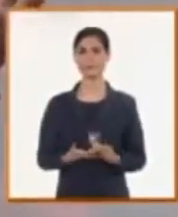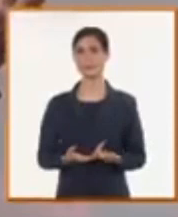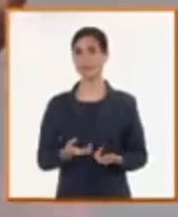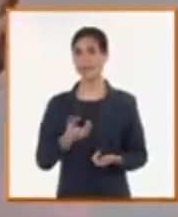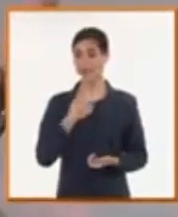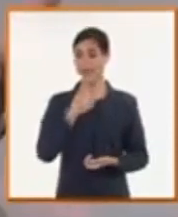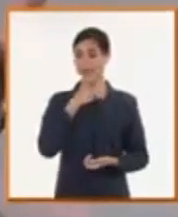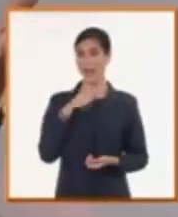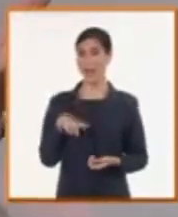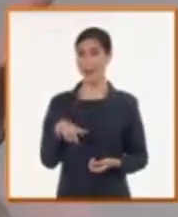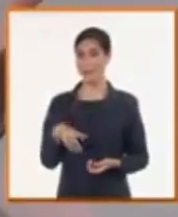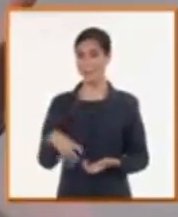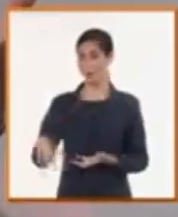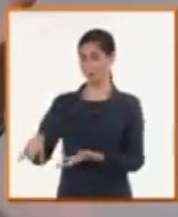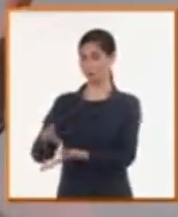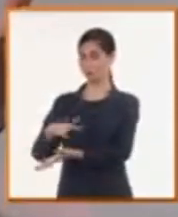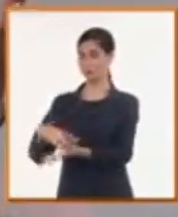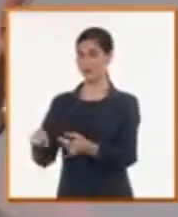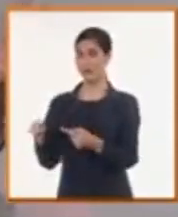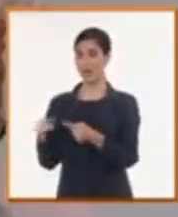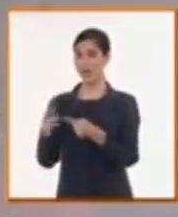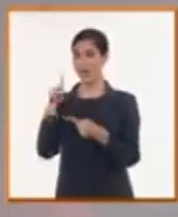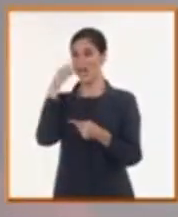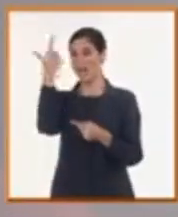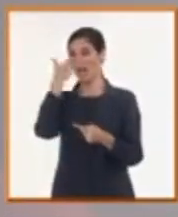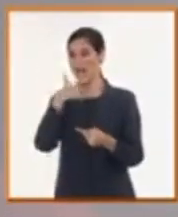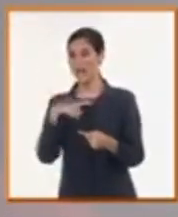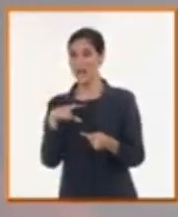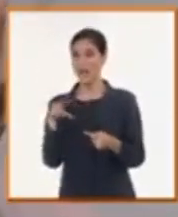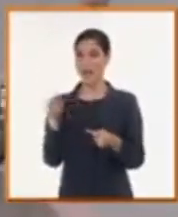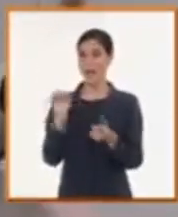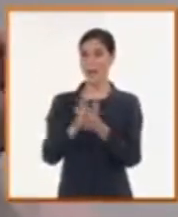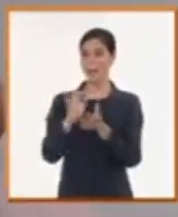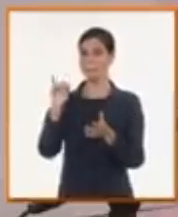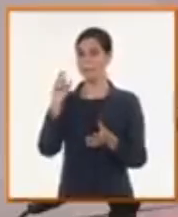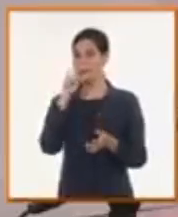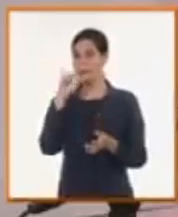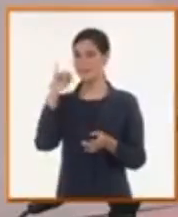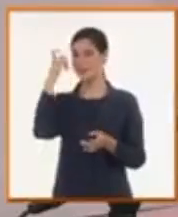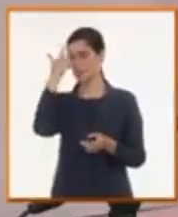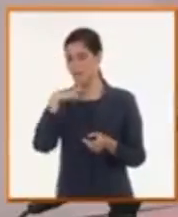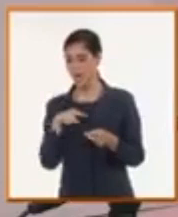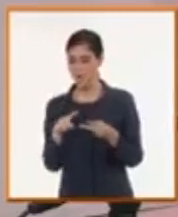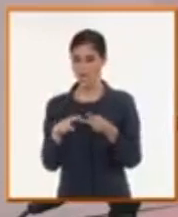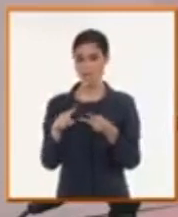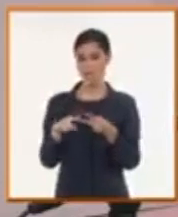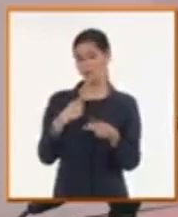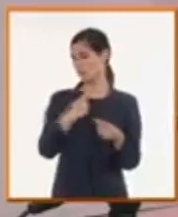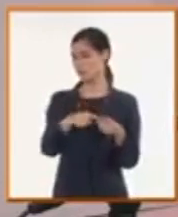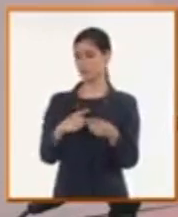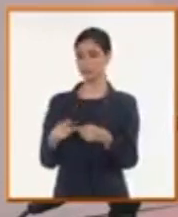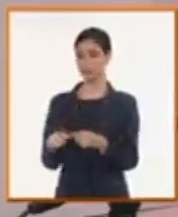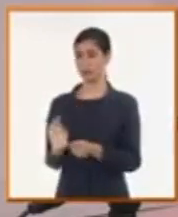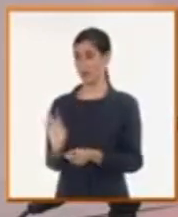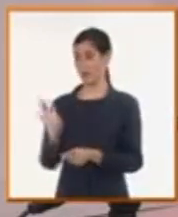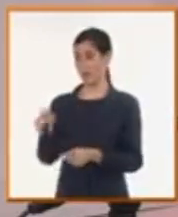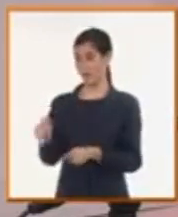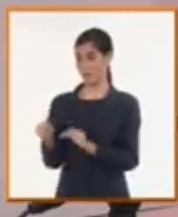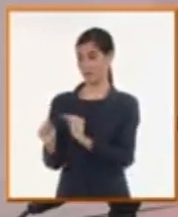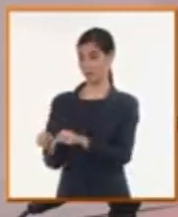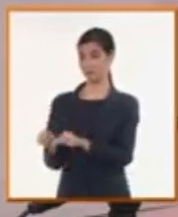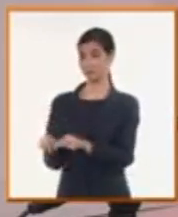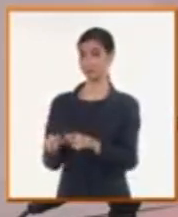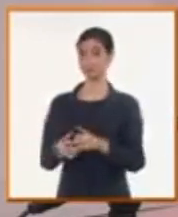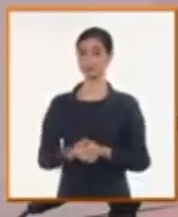frontera de Botswana, de Namibia, de Zimbabue y de Zambia. Hacía lo que quería, entraba y salía. Y mientras